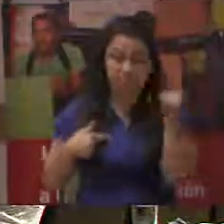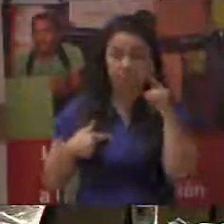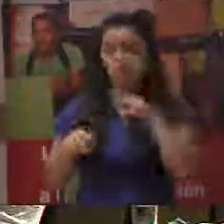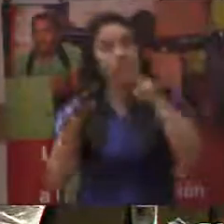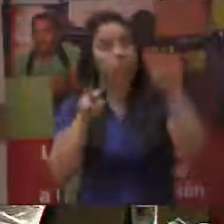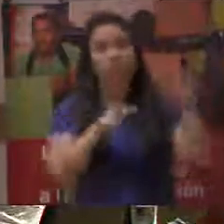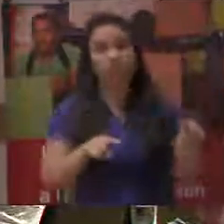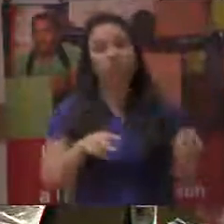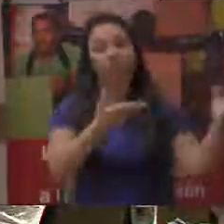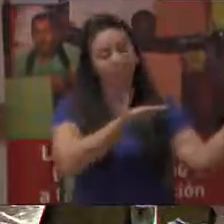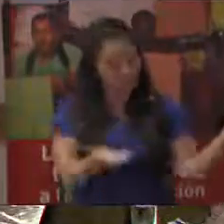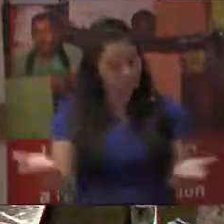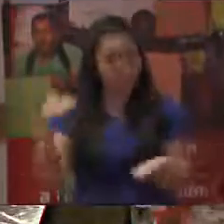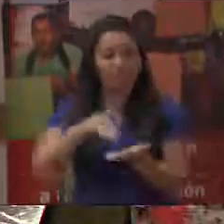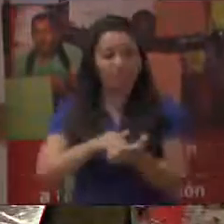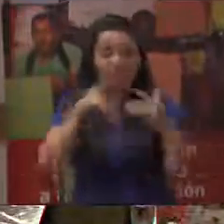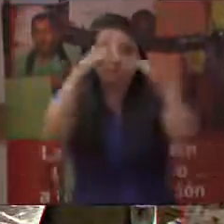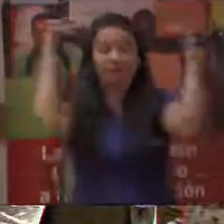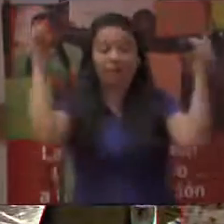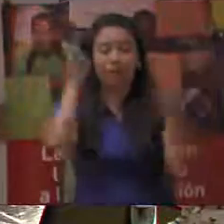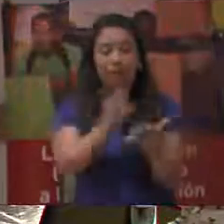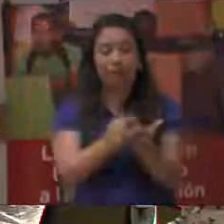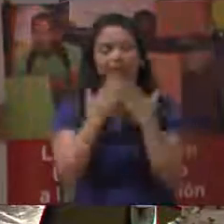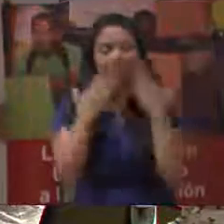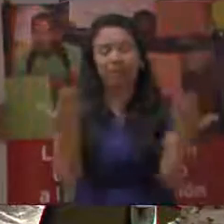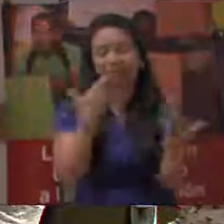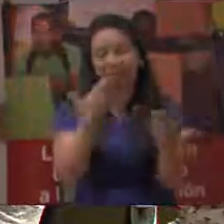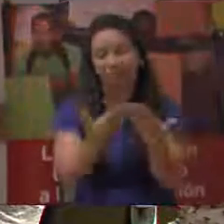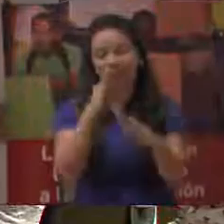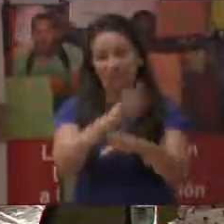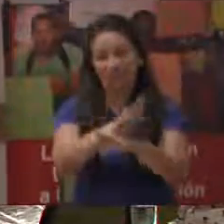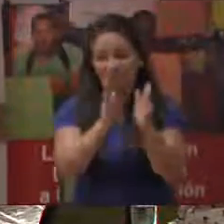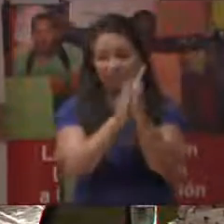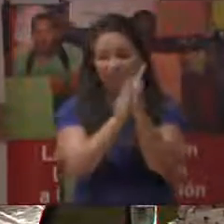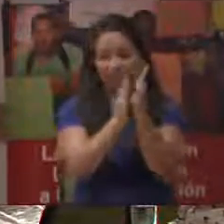que vuelvan a la sucursal del cielo. Gracias, buenas tardes.